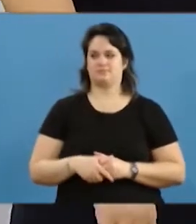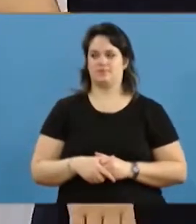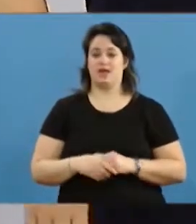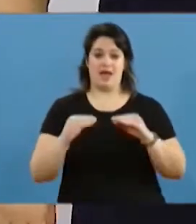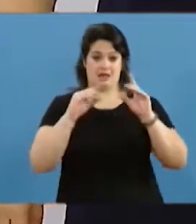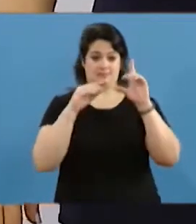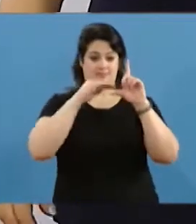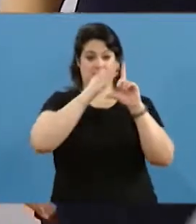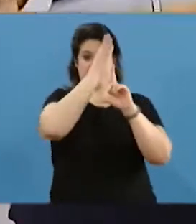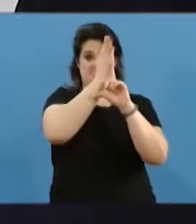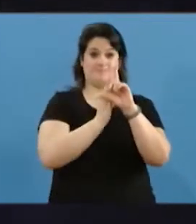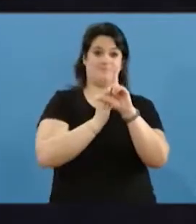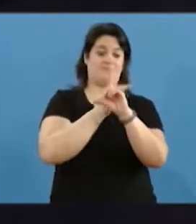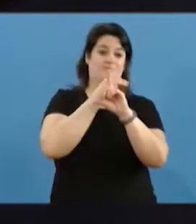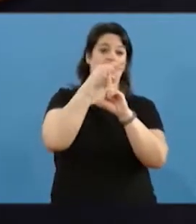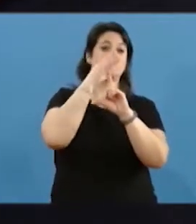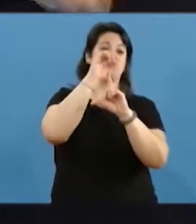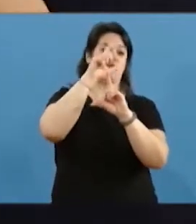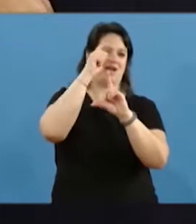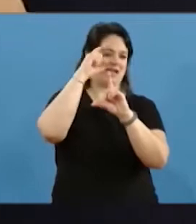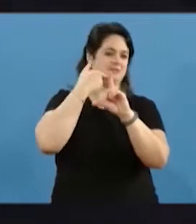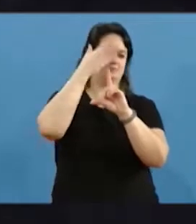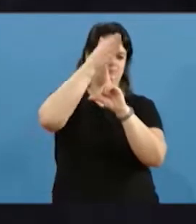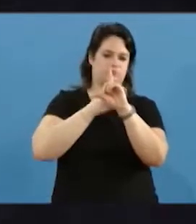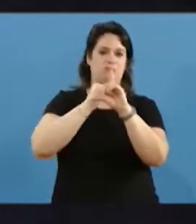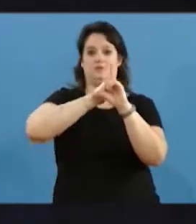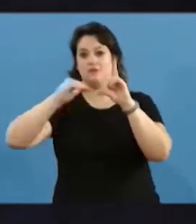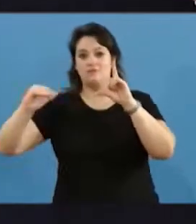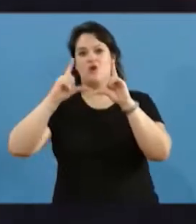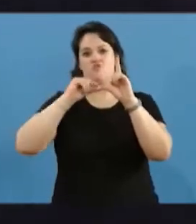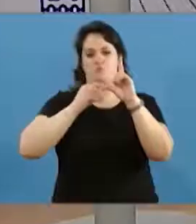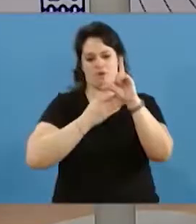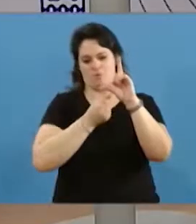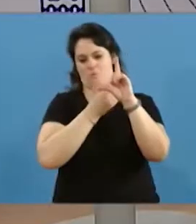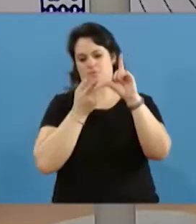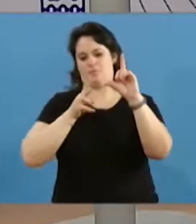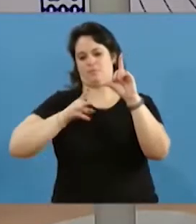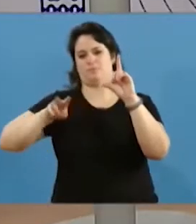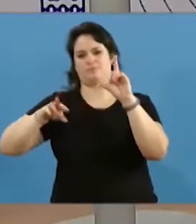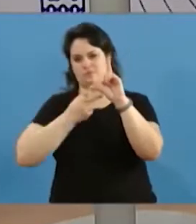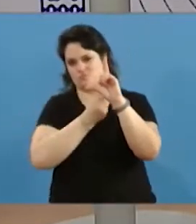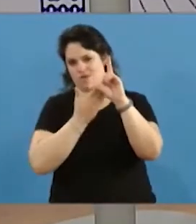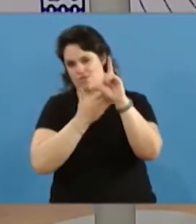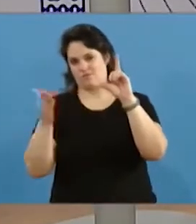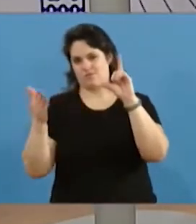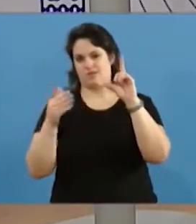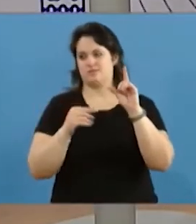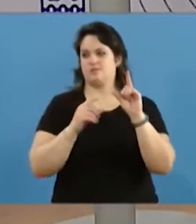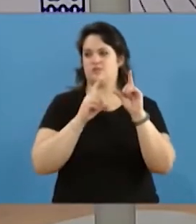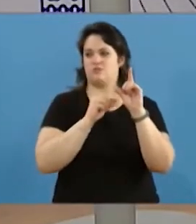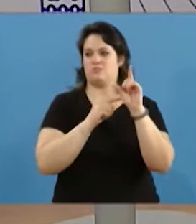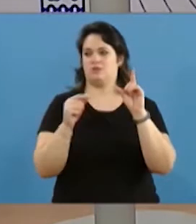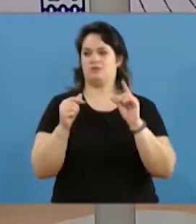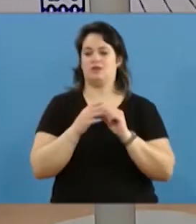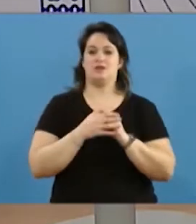acá abajo tenemos los números, la cantidad de veces que se repite, ¿sí? Hemos establecido una escala.